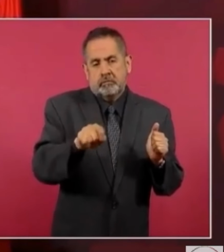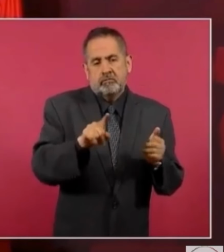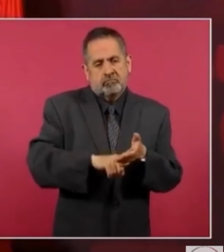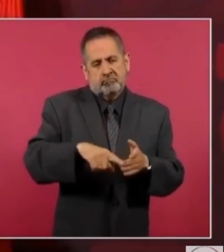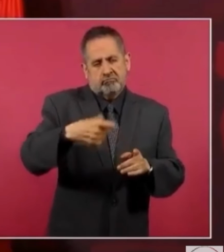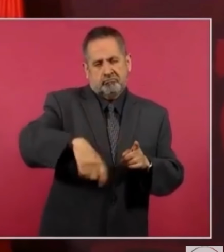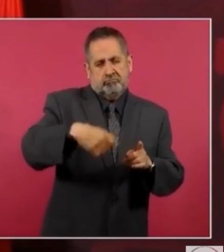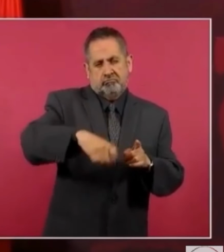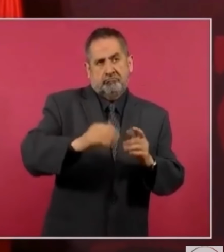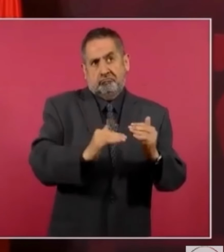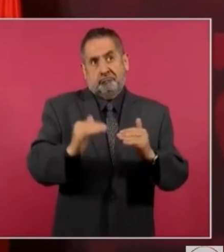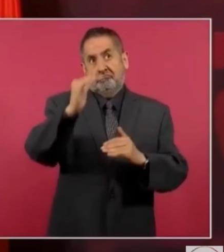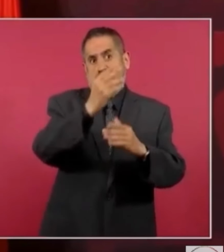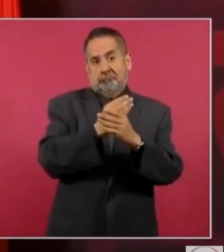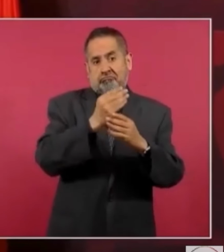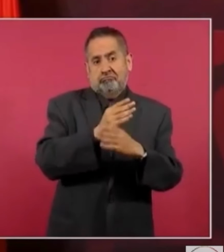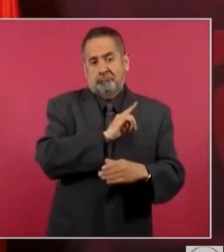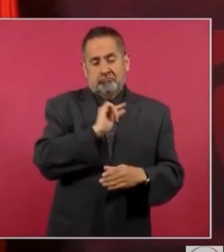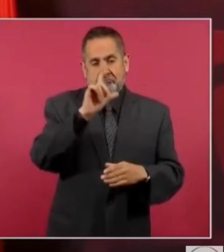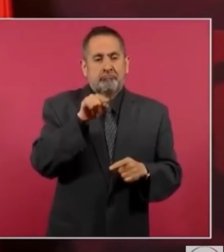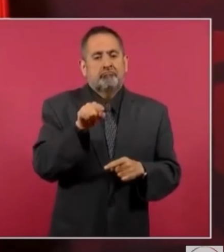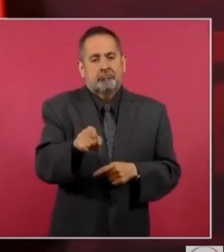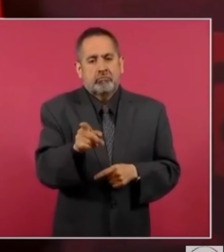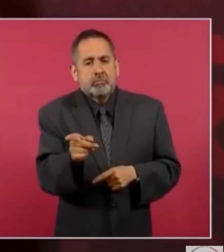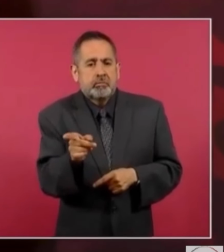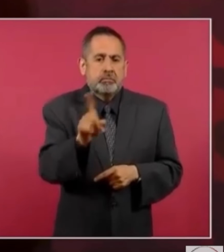aristocracia, hija de